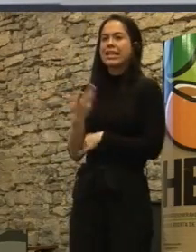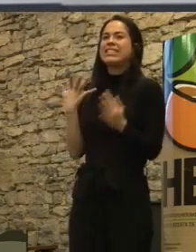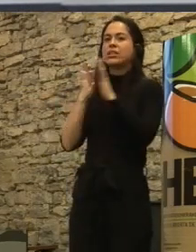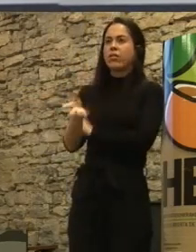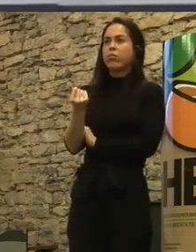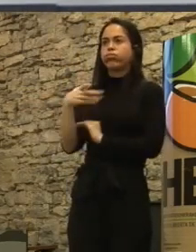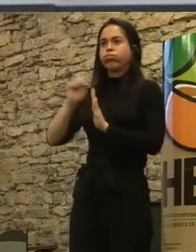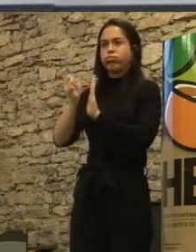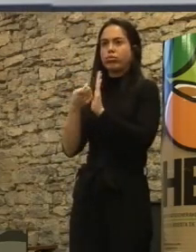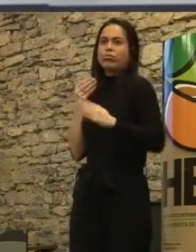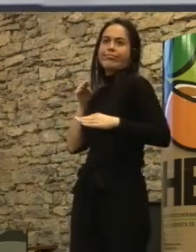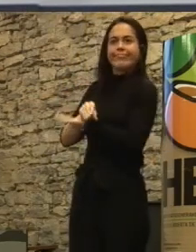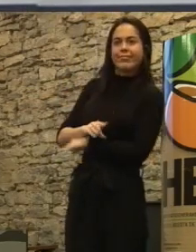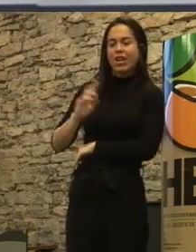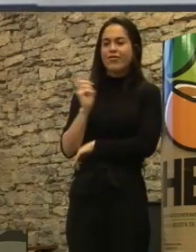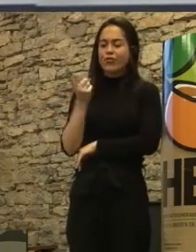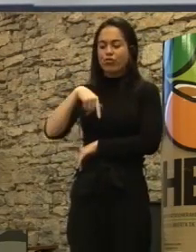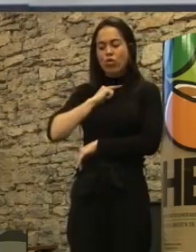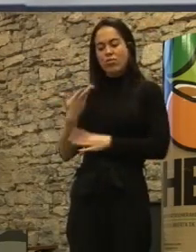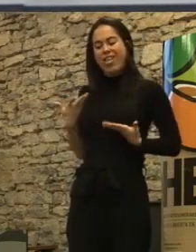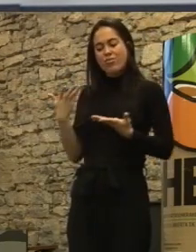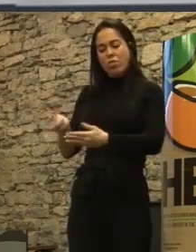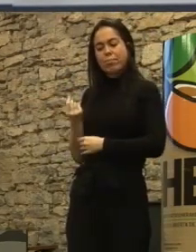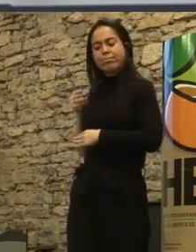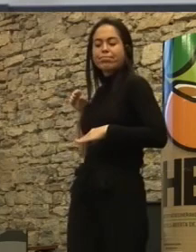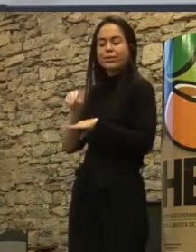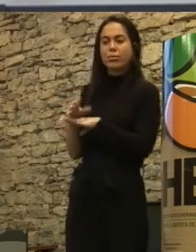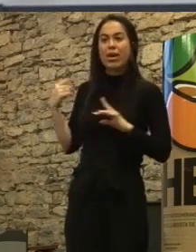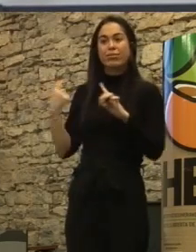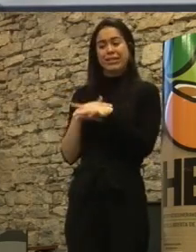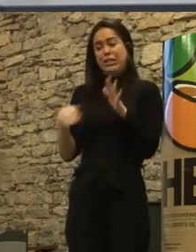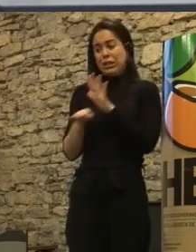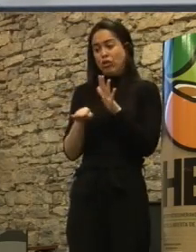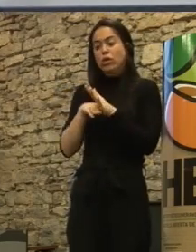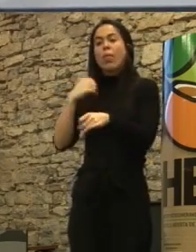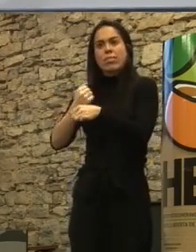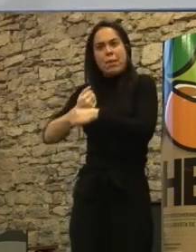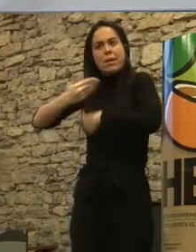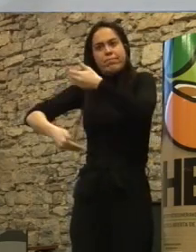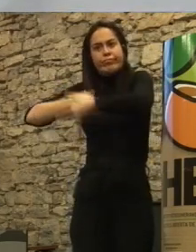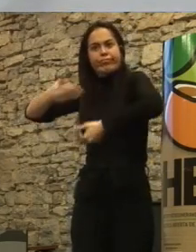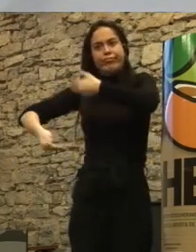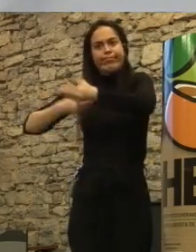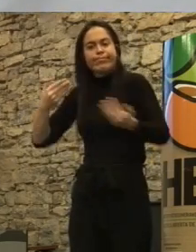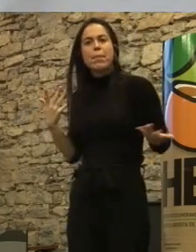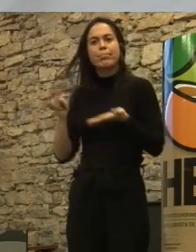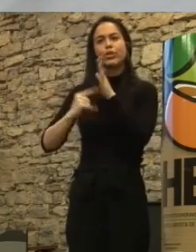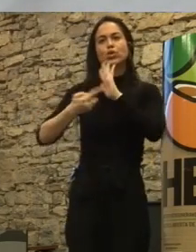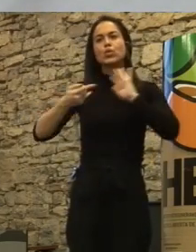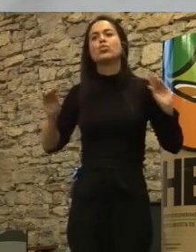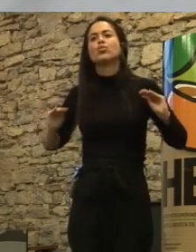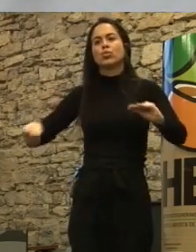organización, es un estipendio para él o ella, para que pueda seguir trabajando a su proyecto o a su